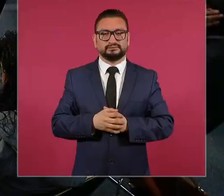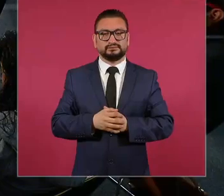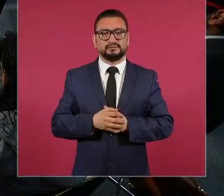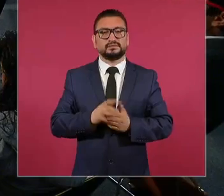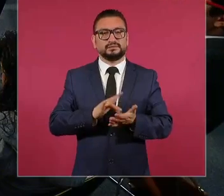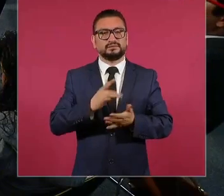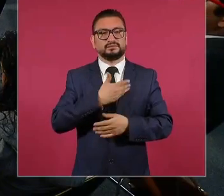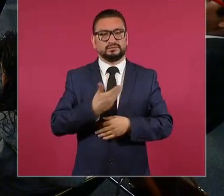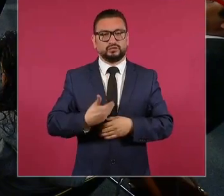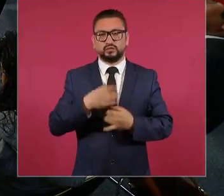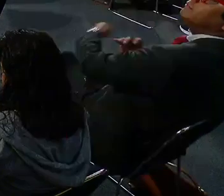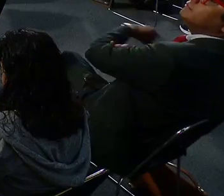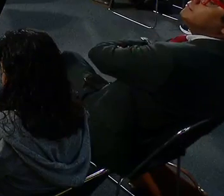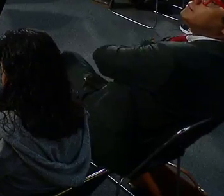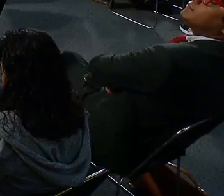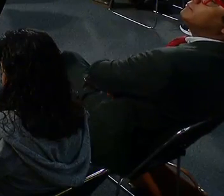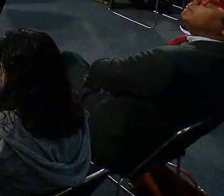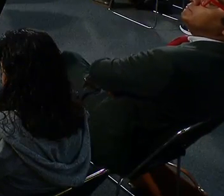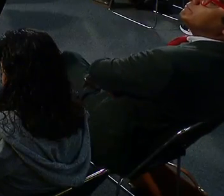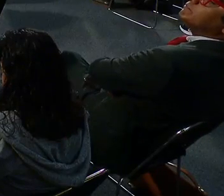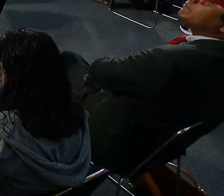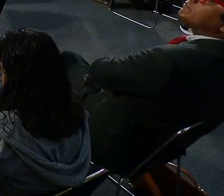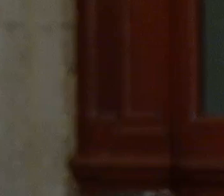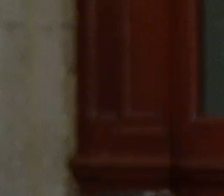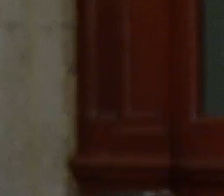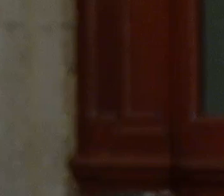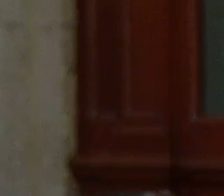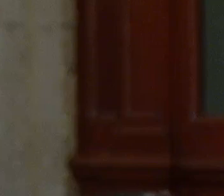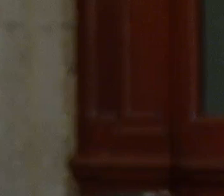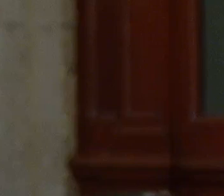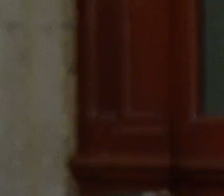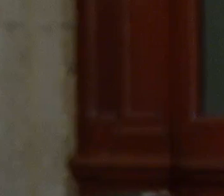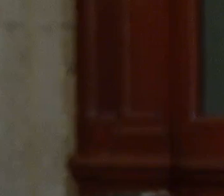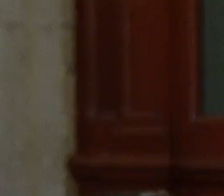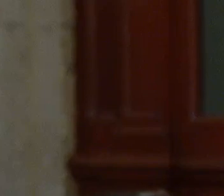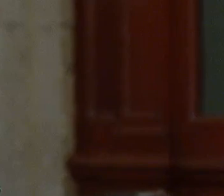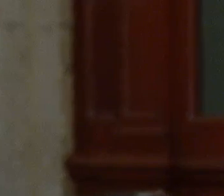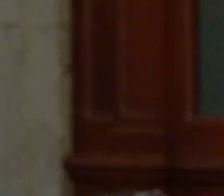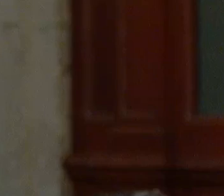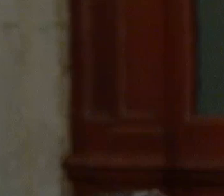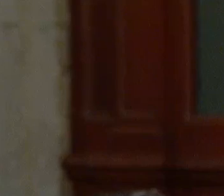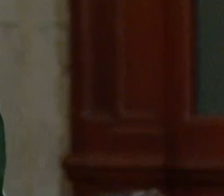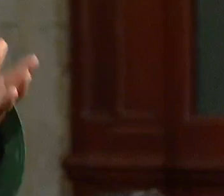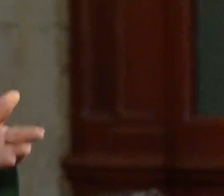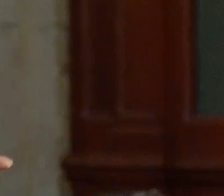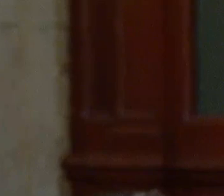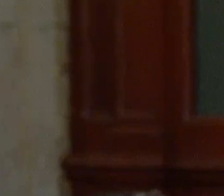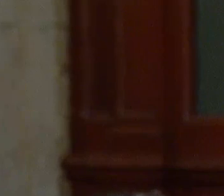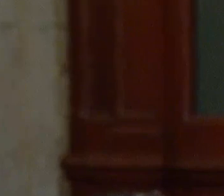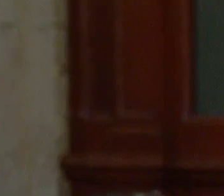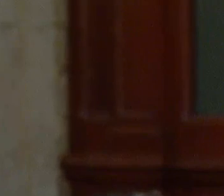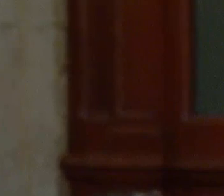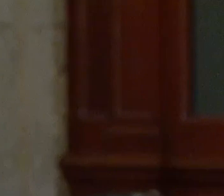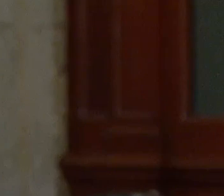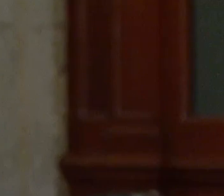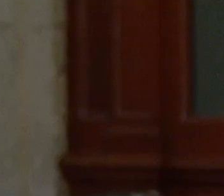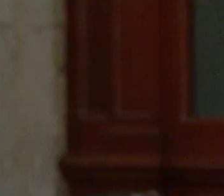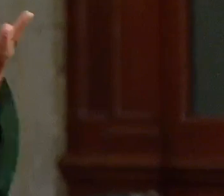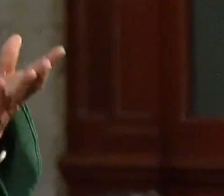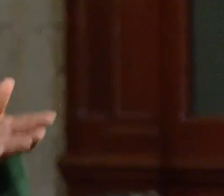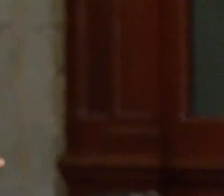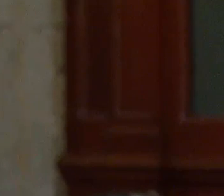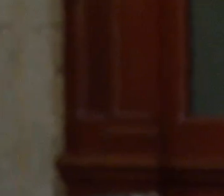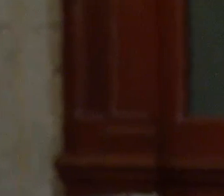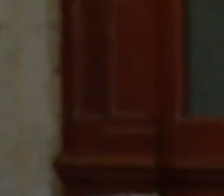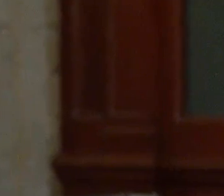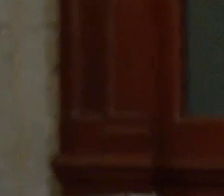presidente y ya nada más por último si nos podría hacer una aclaración especialmente para los adultos mayores en el